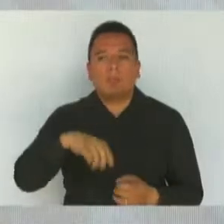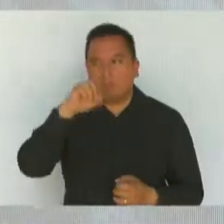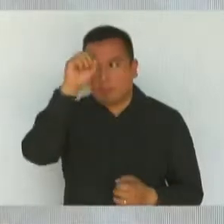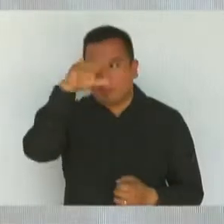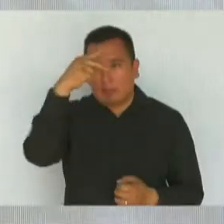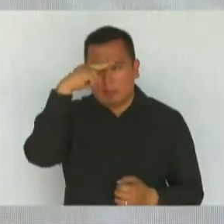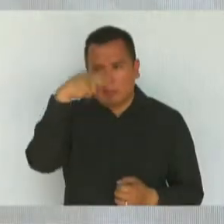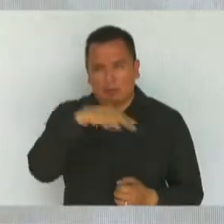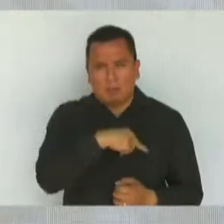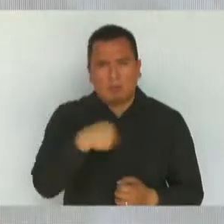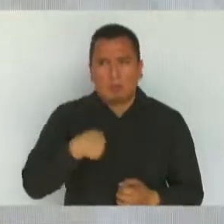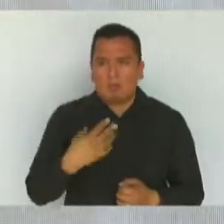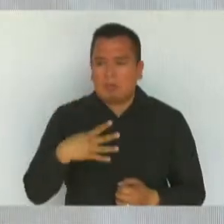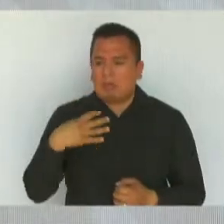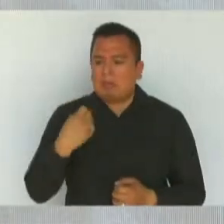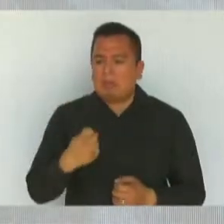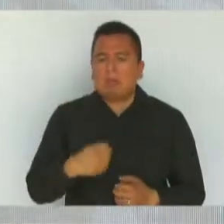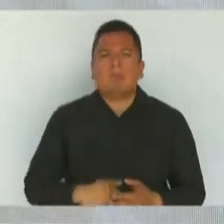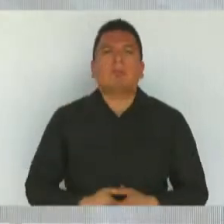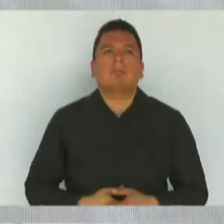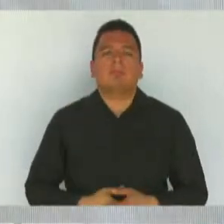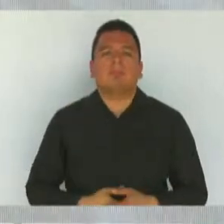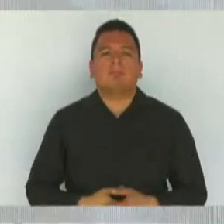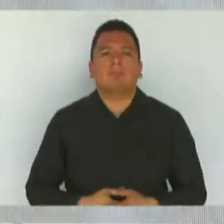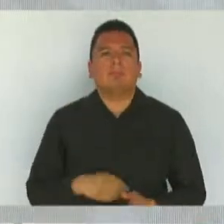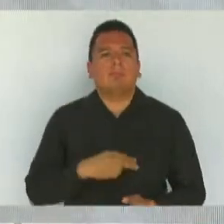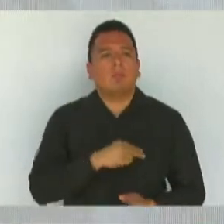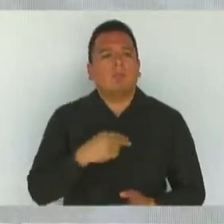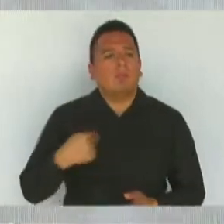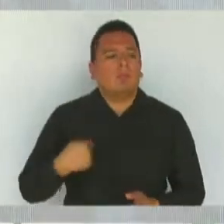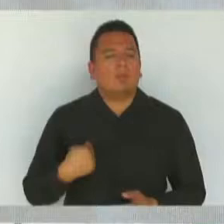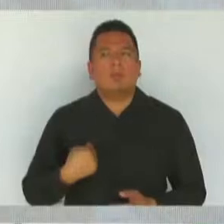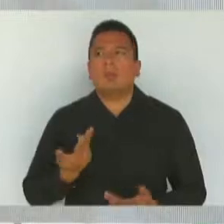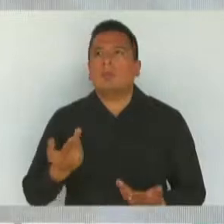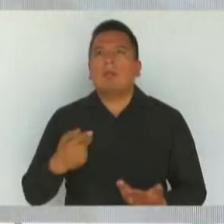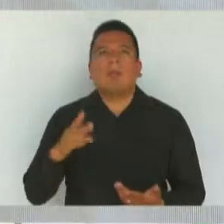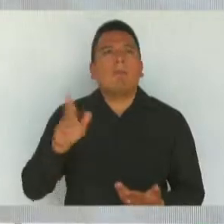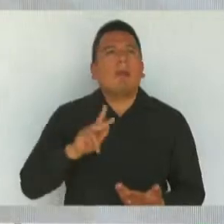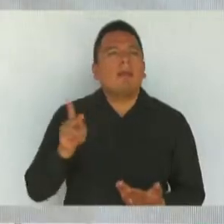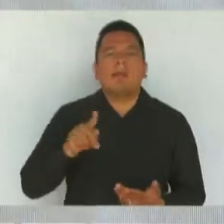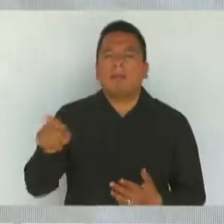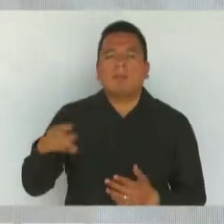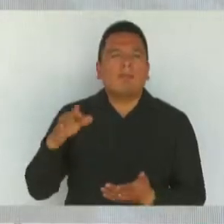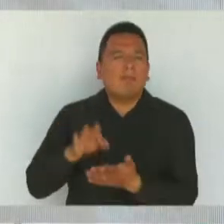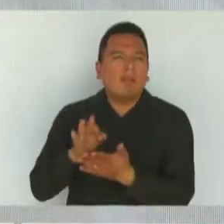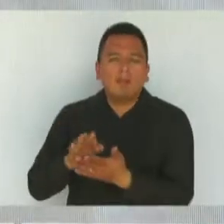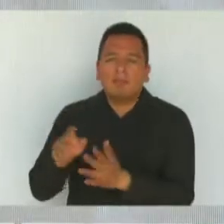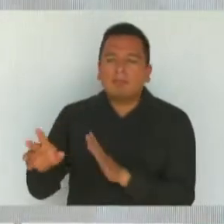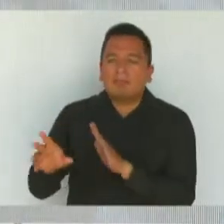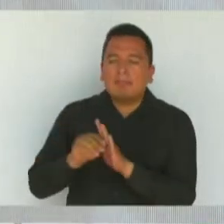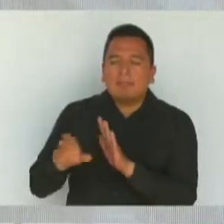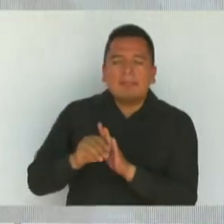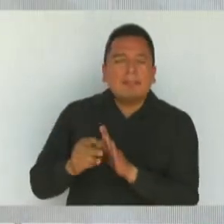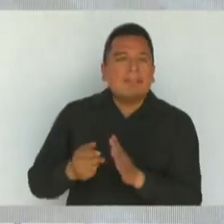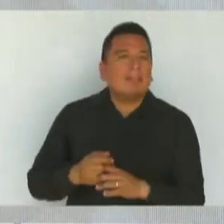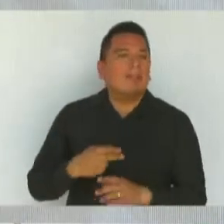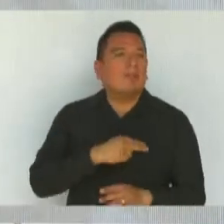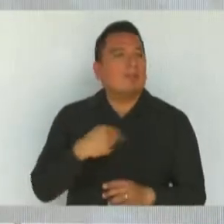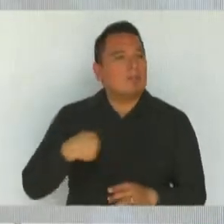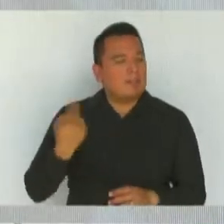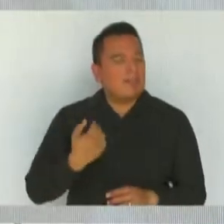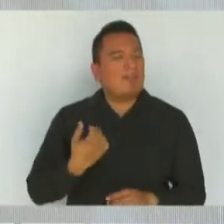México, tomemos las mejores cualidades y virtudes de los metales y de los minerales, la voluntad de acero para